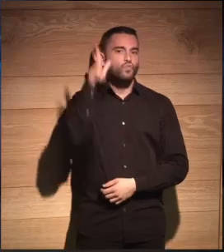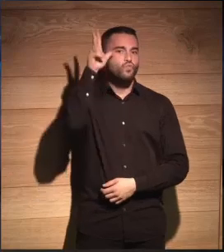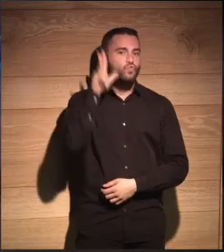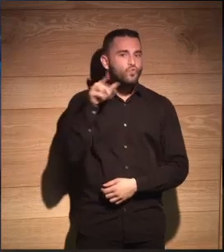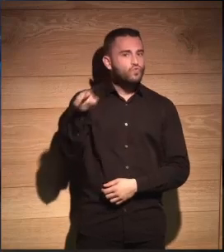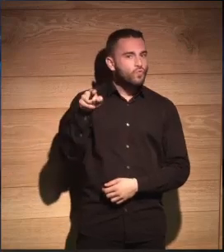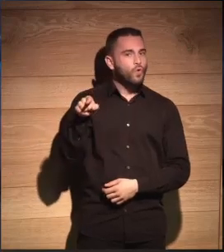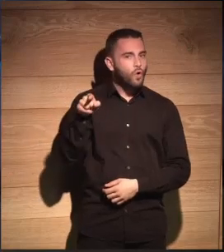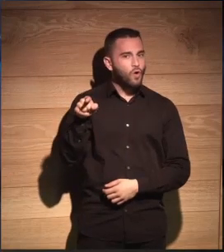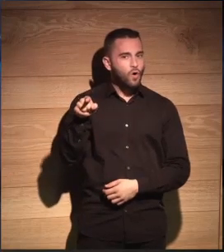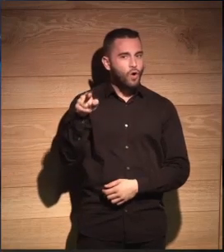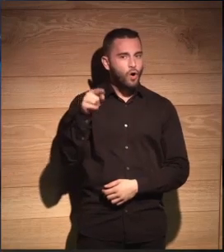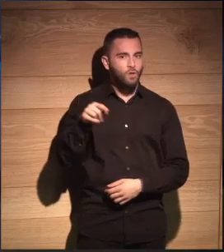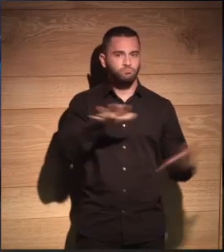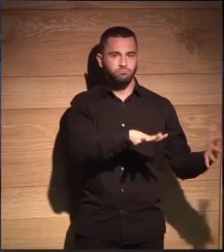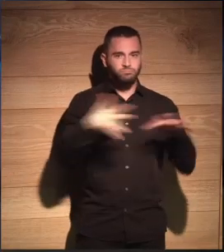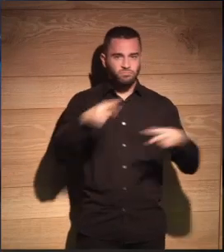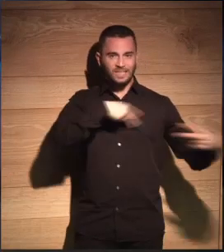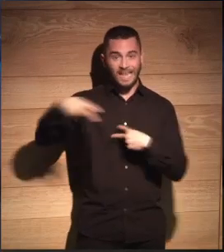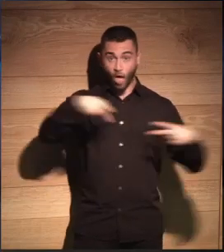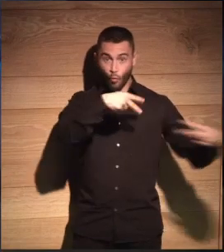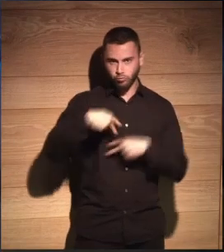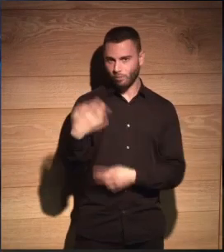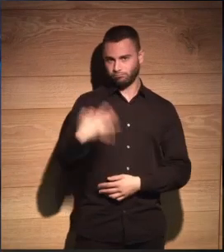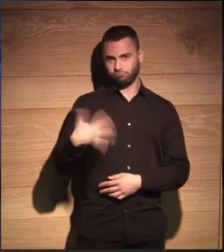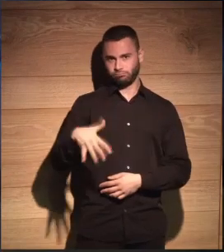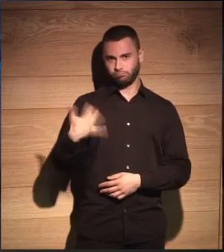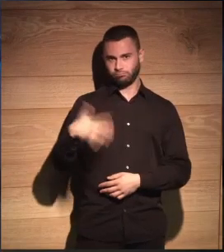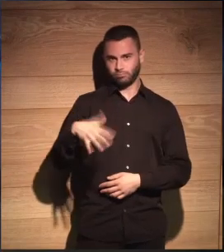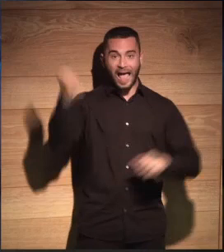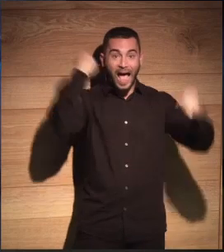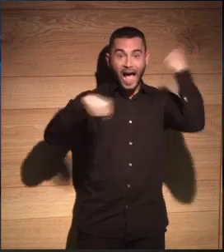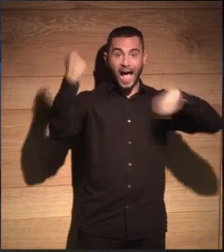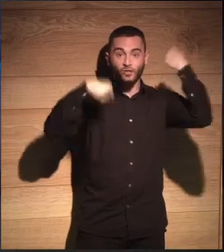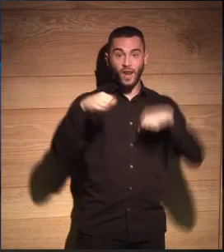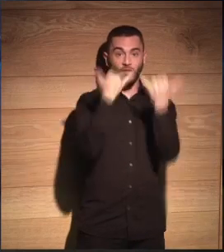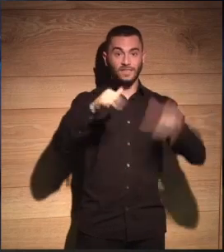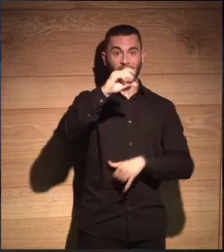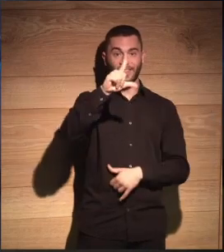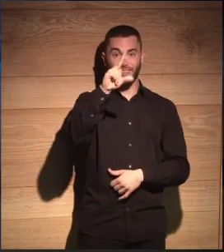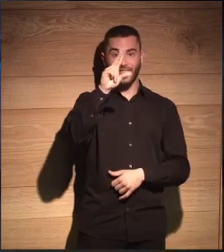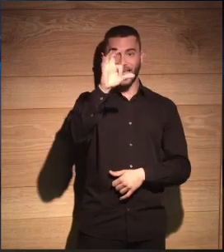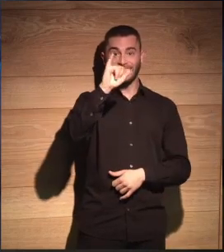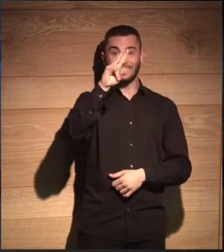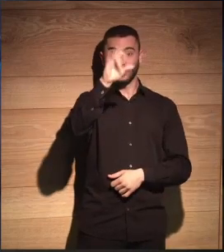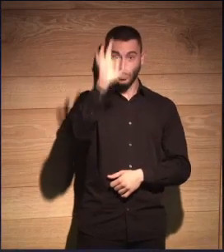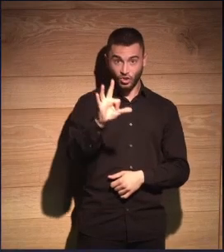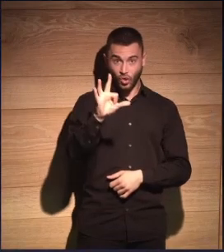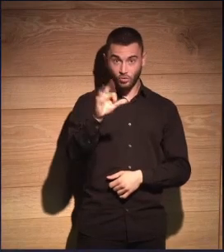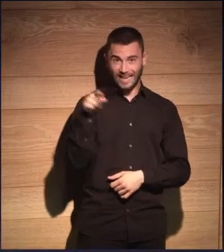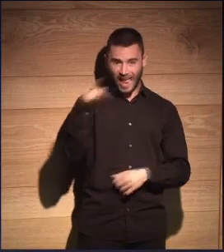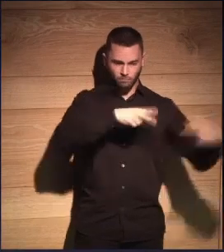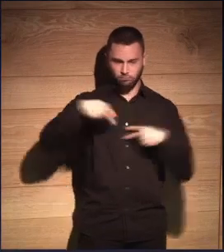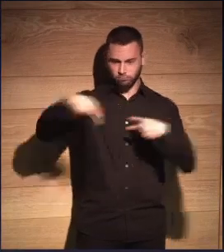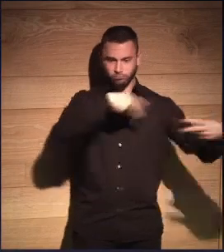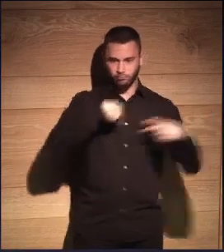excelentísimo, vamos, traductor. Yo le he visto traduciendo a autorazos en Celsius a nivel increíble, que